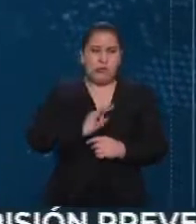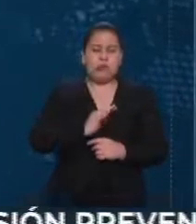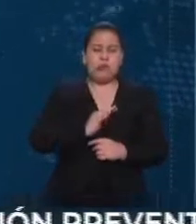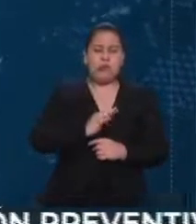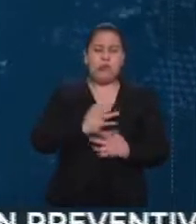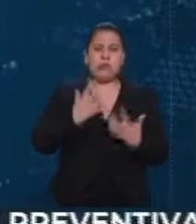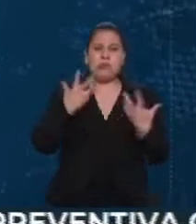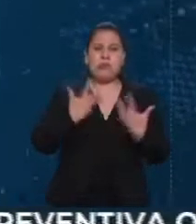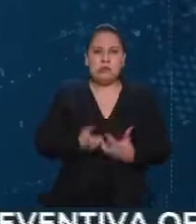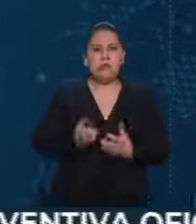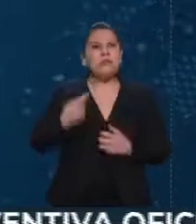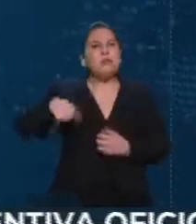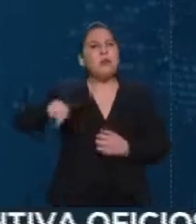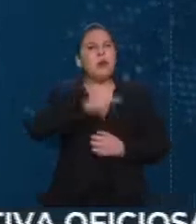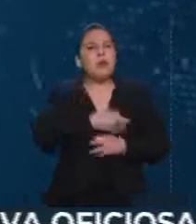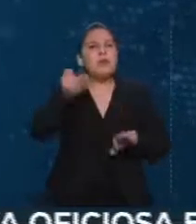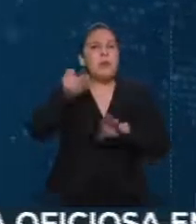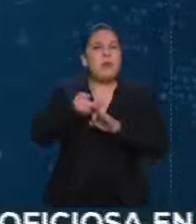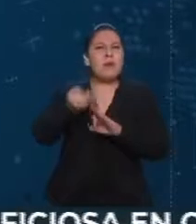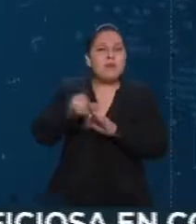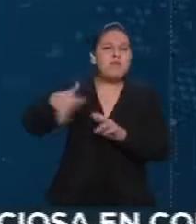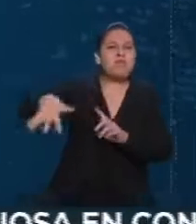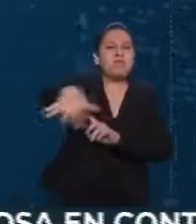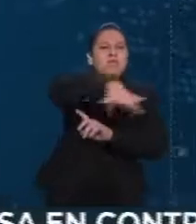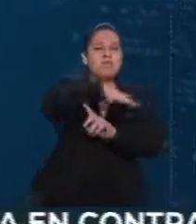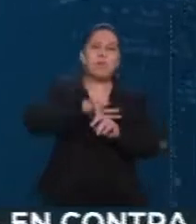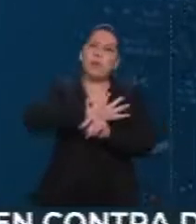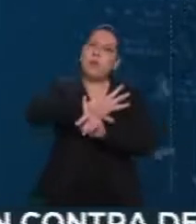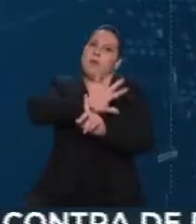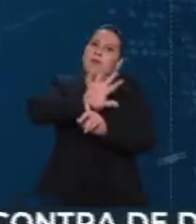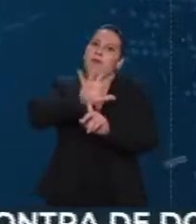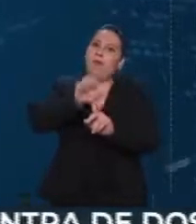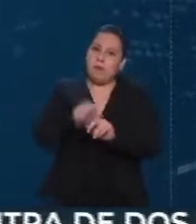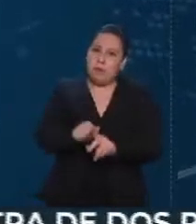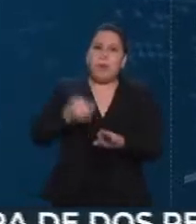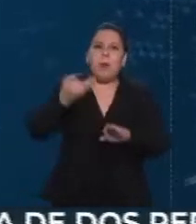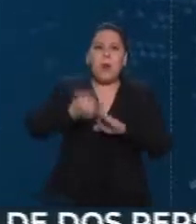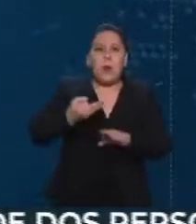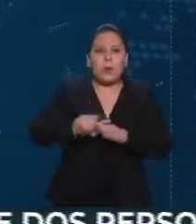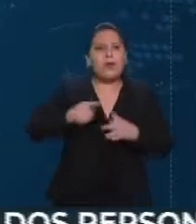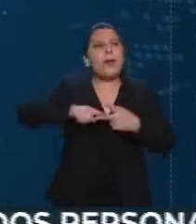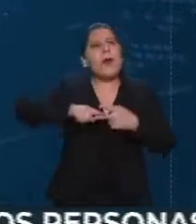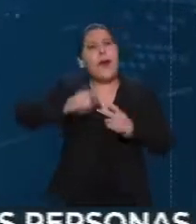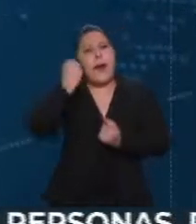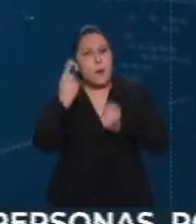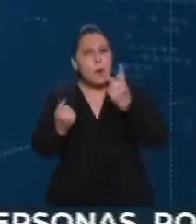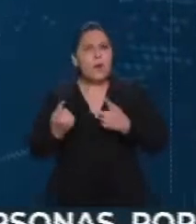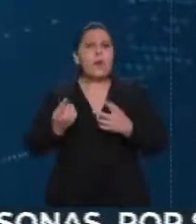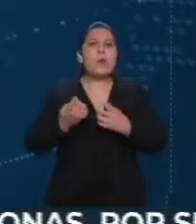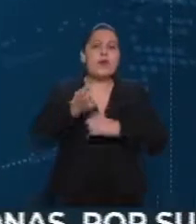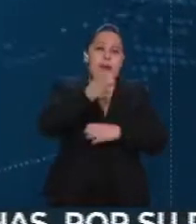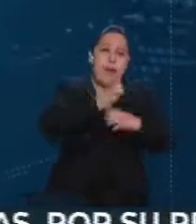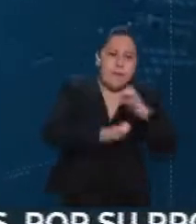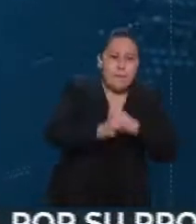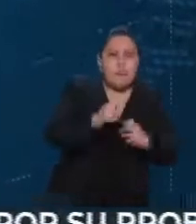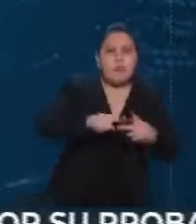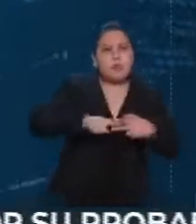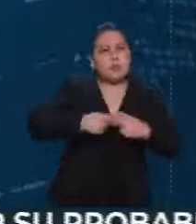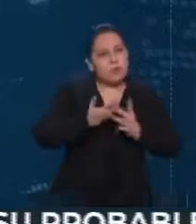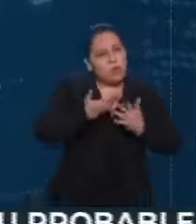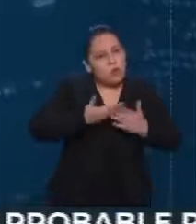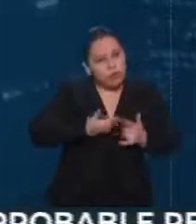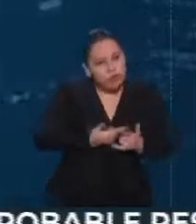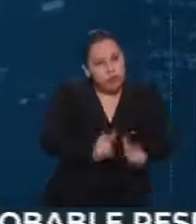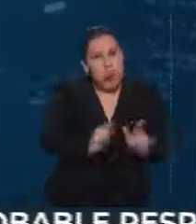el que estamos viviendo y al que nos espera, que tiene que ver con la reapertura de muchos negocios de acuerdo a la semaforización y también con